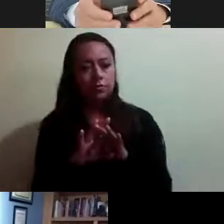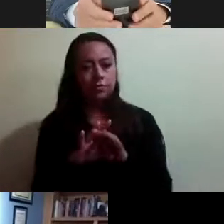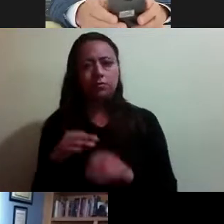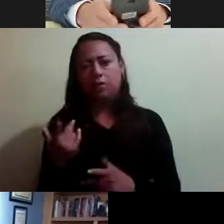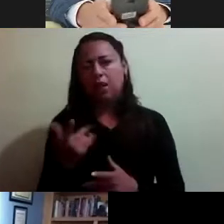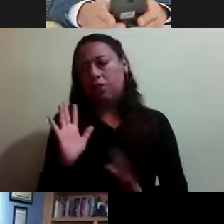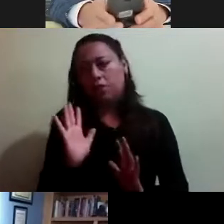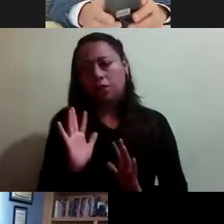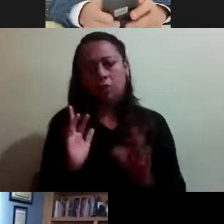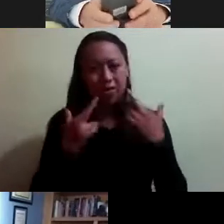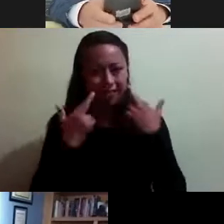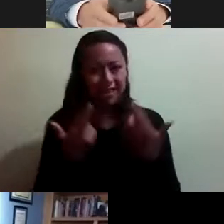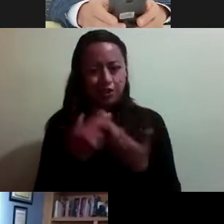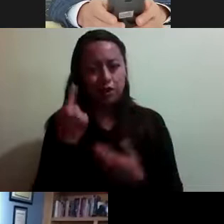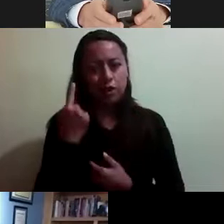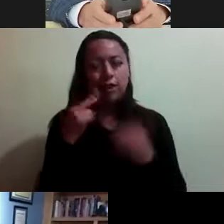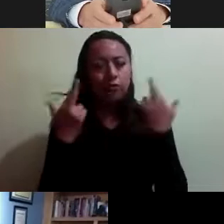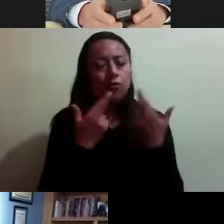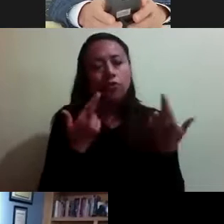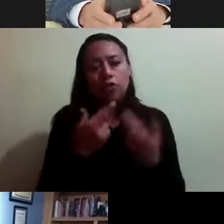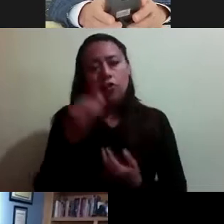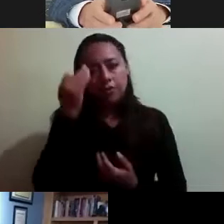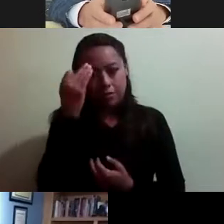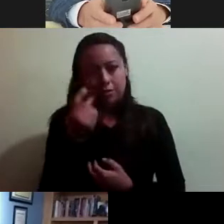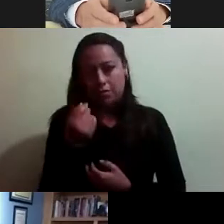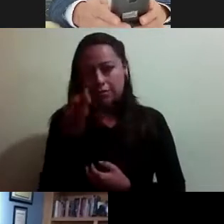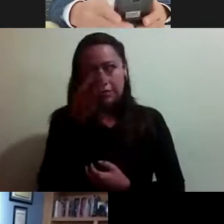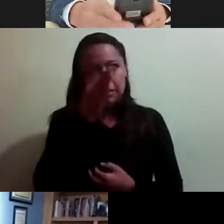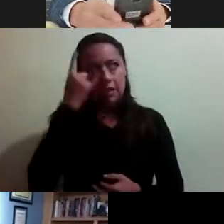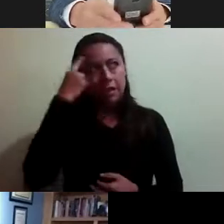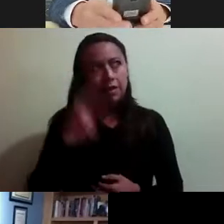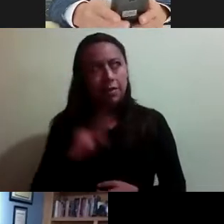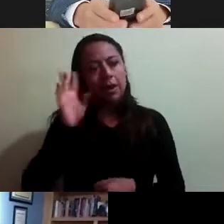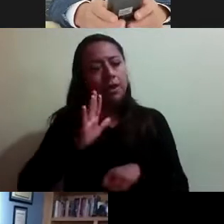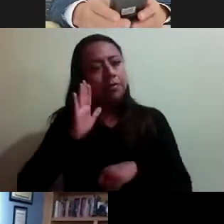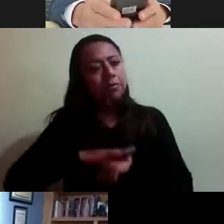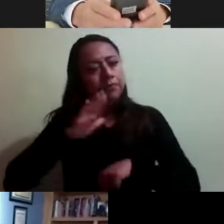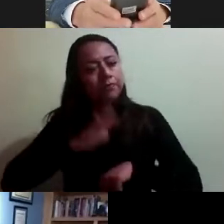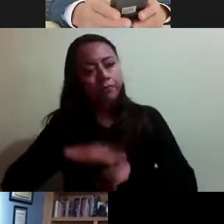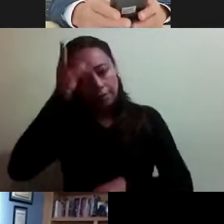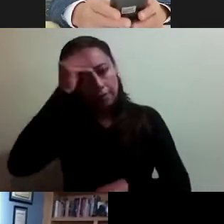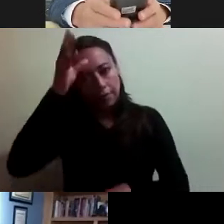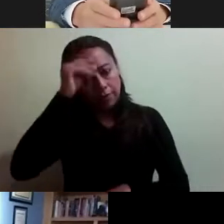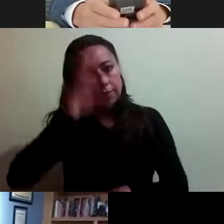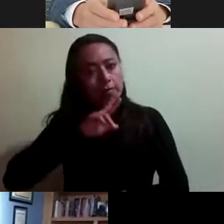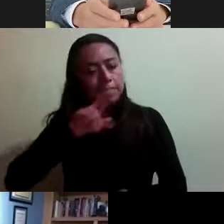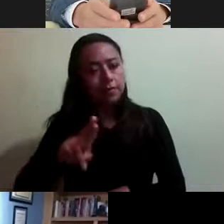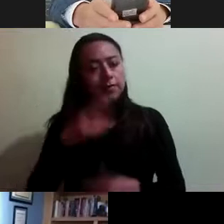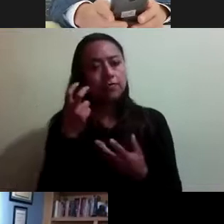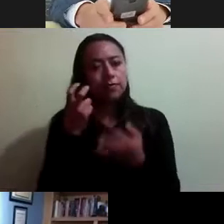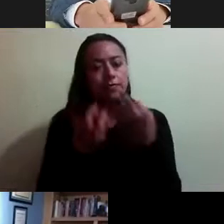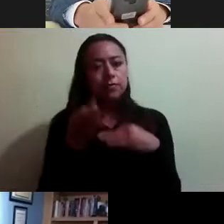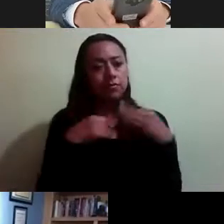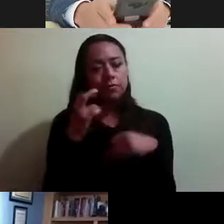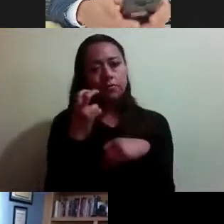les informaré con más detalles sobre lo que el resultado que salga de estas